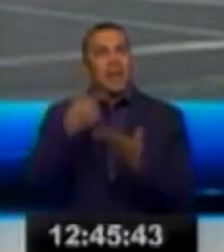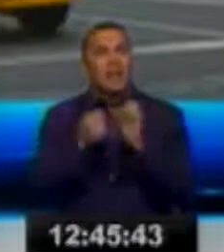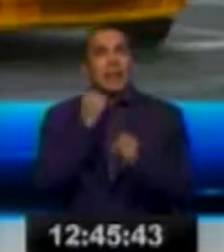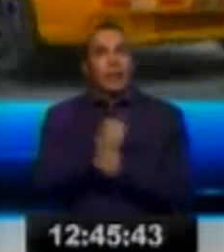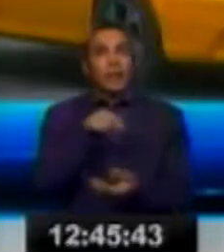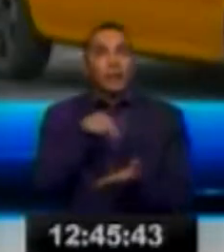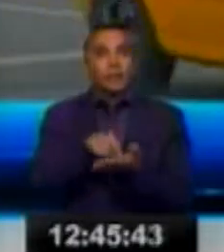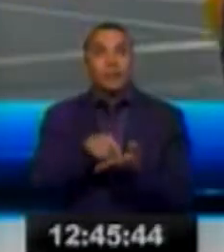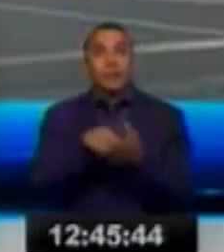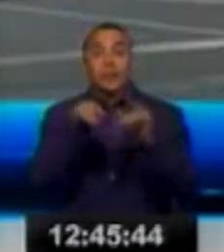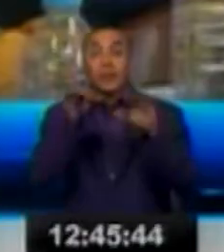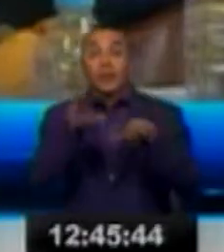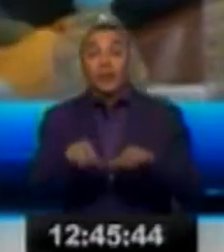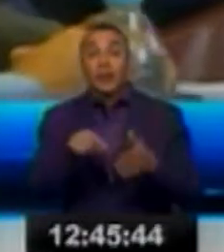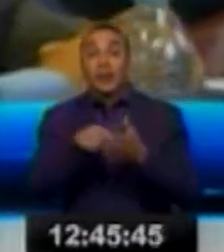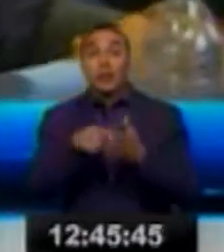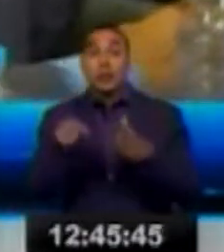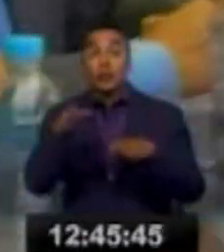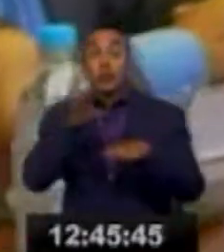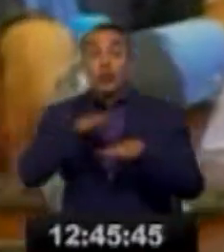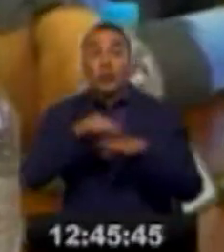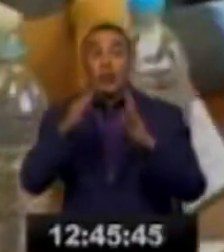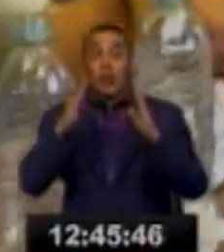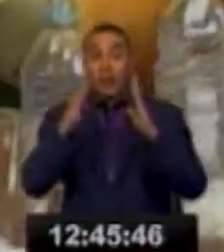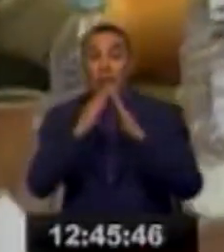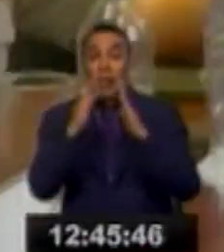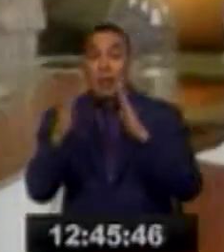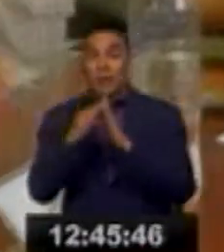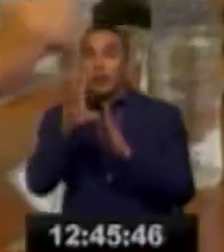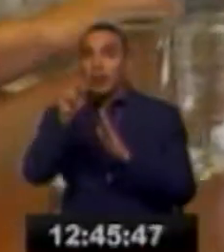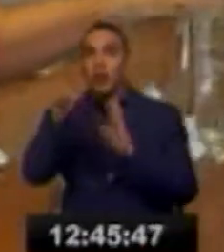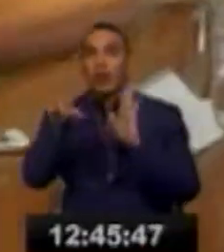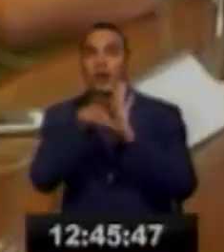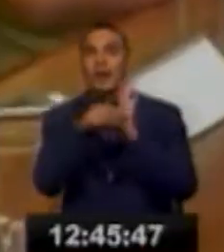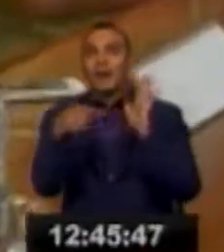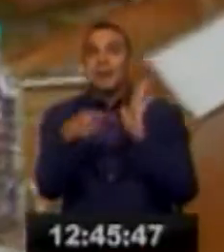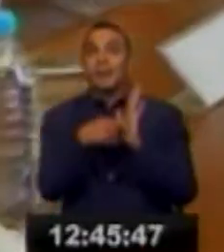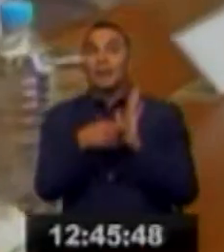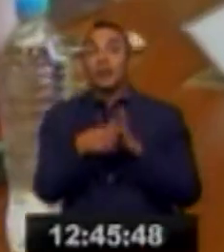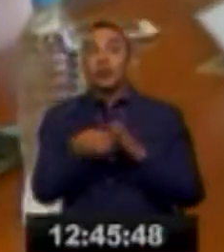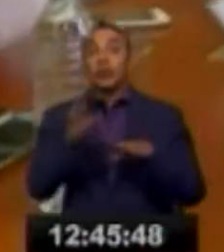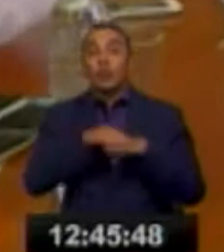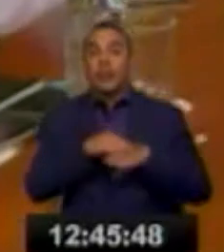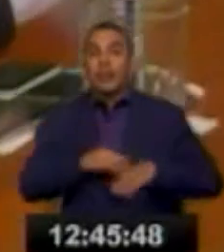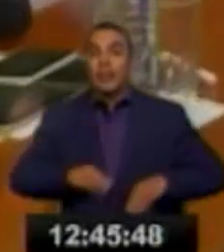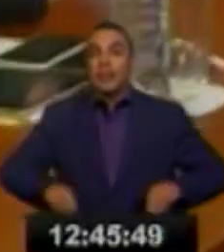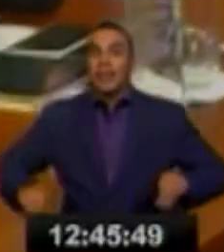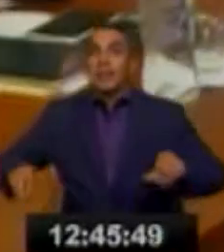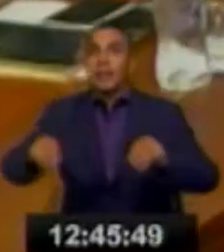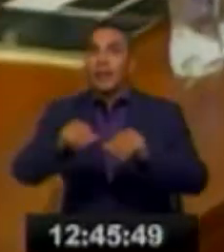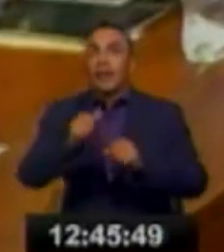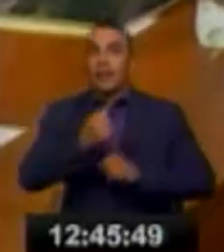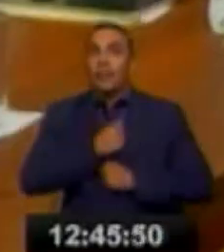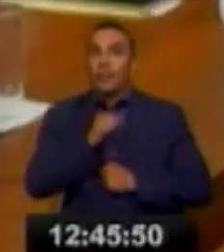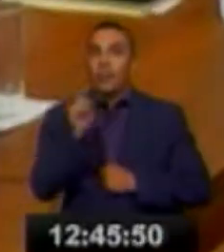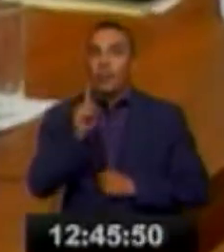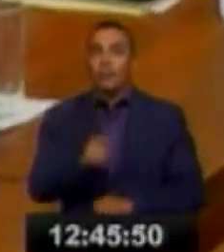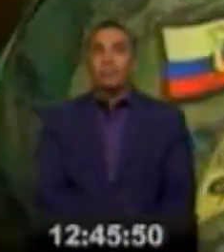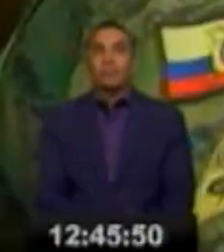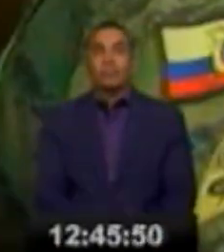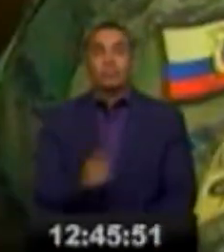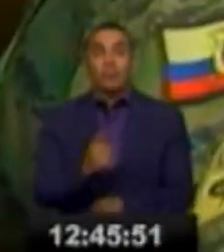la Secretaría de Asentamientos Humanos Irregulares y funcionarios de varias direcciones municipales